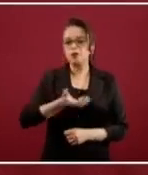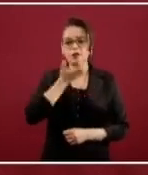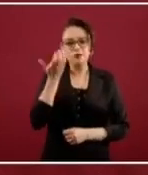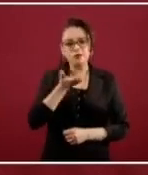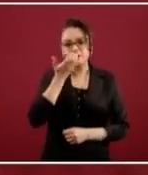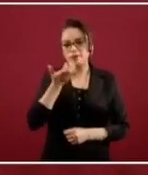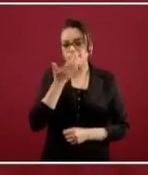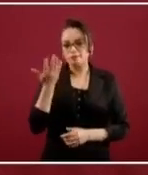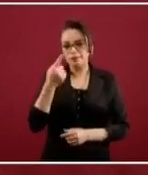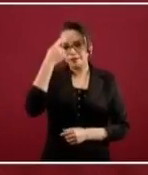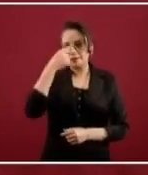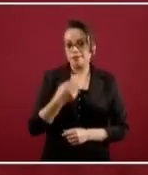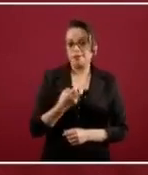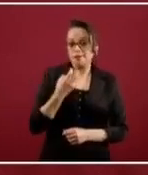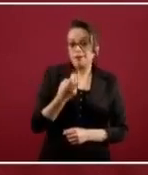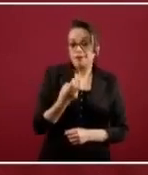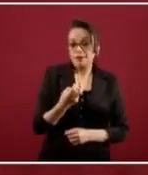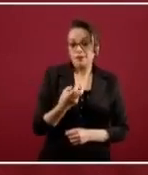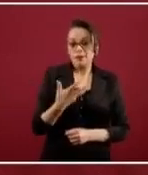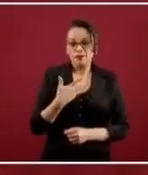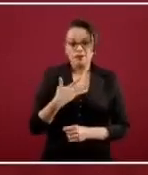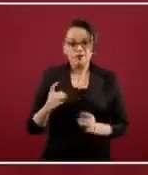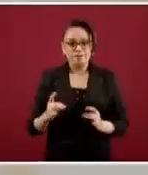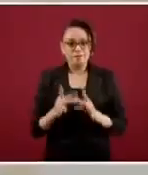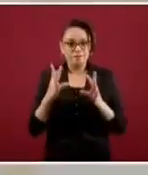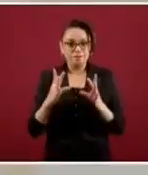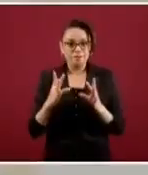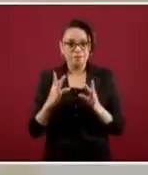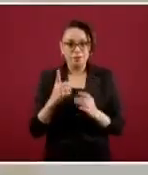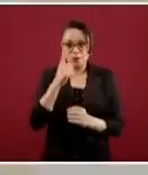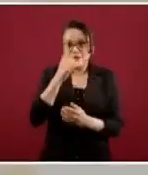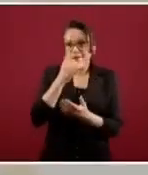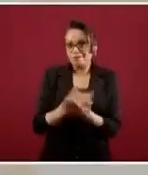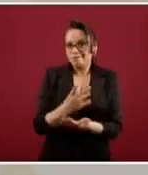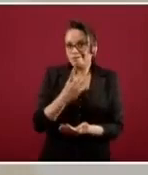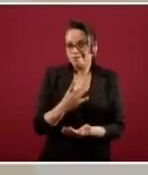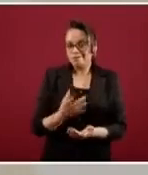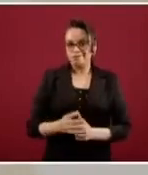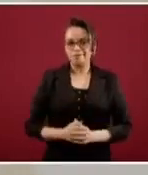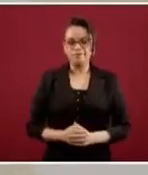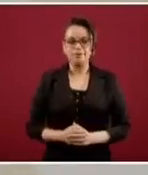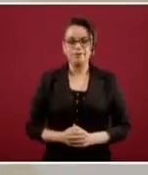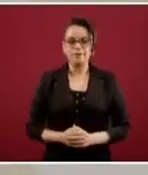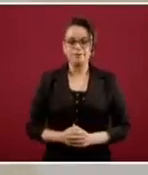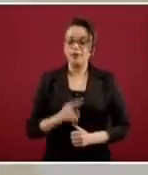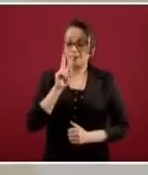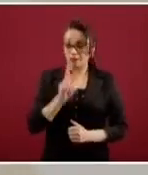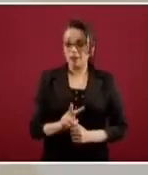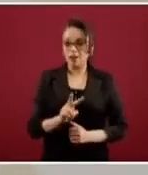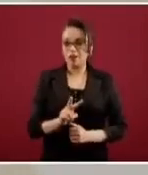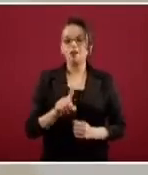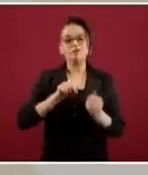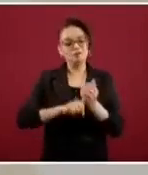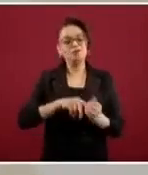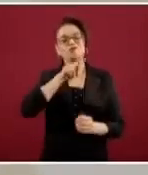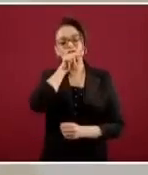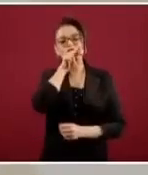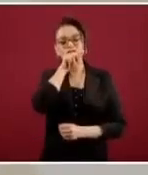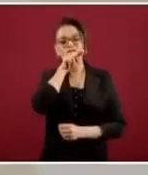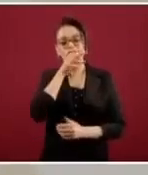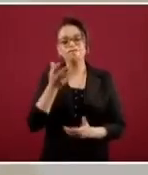a estas situaciones tan únicas. Y la preocupación es que esto puede